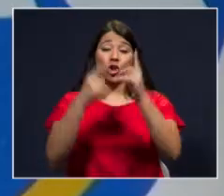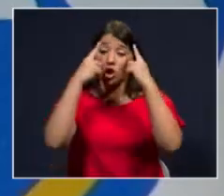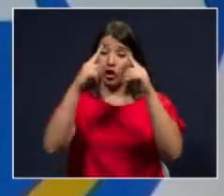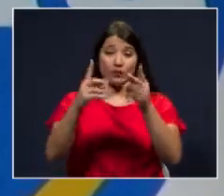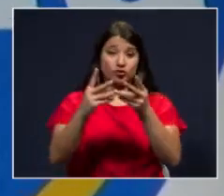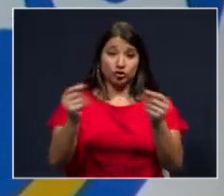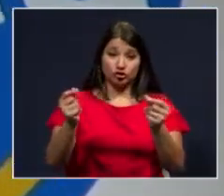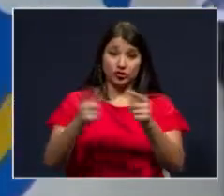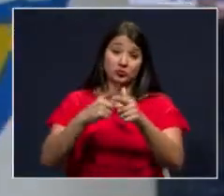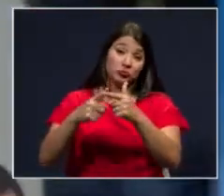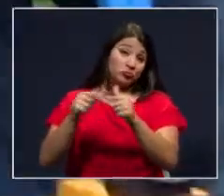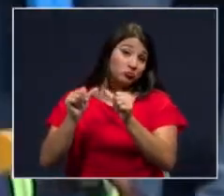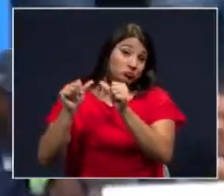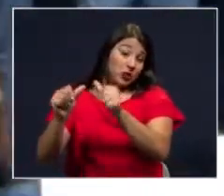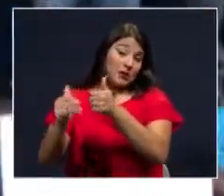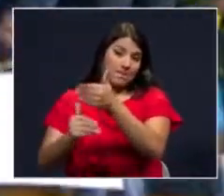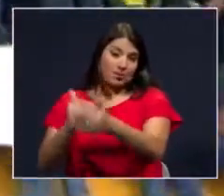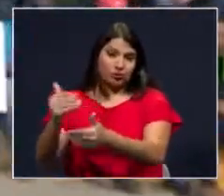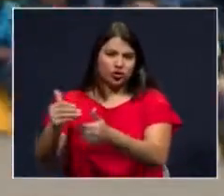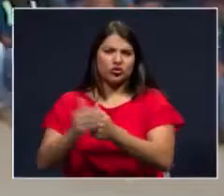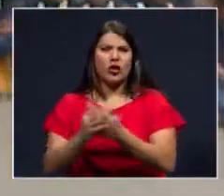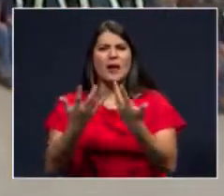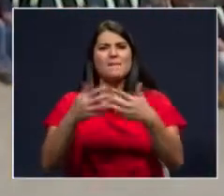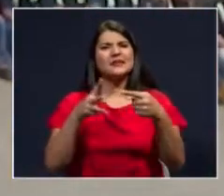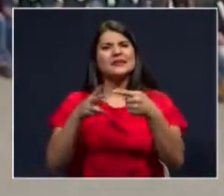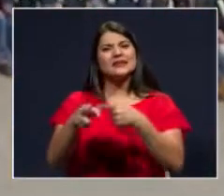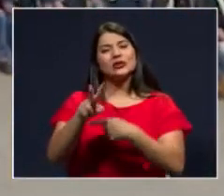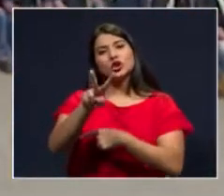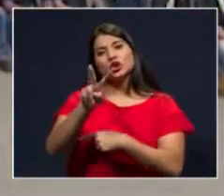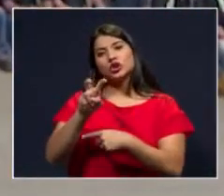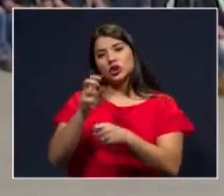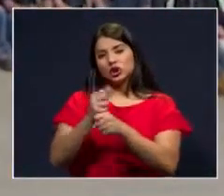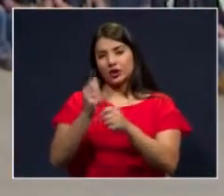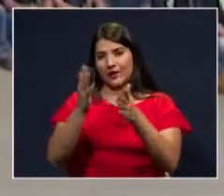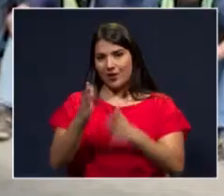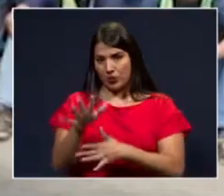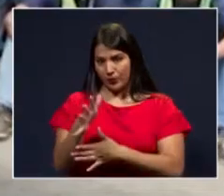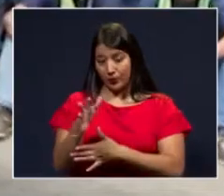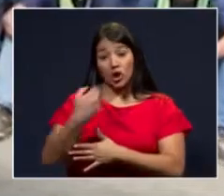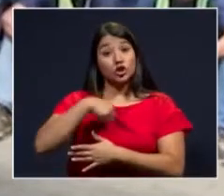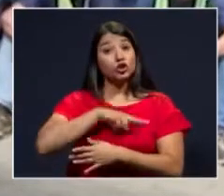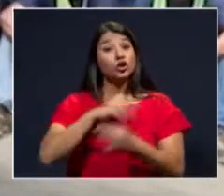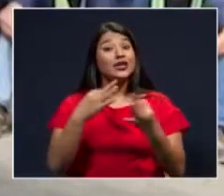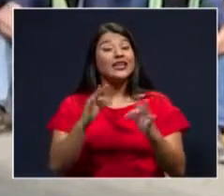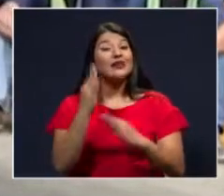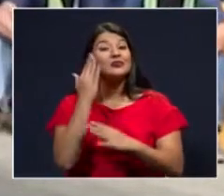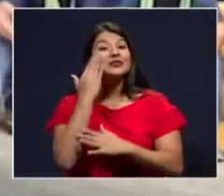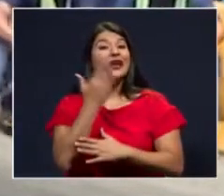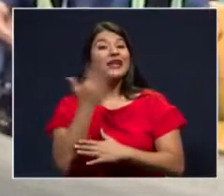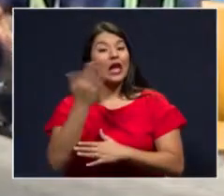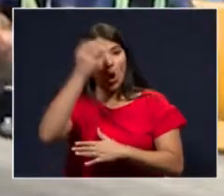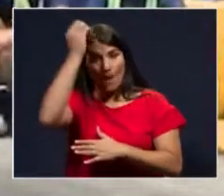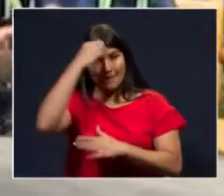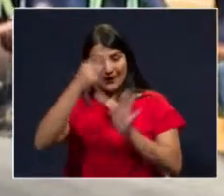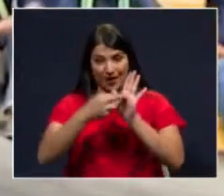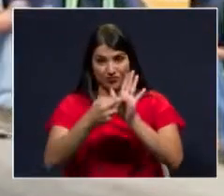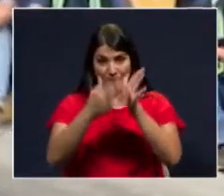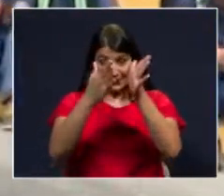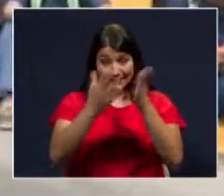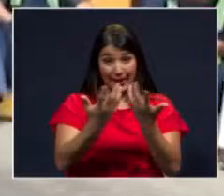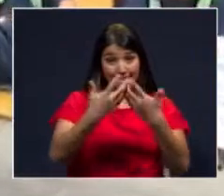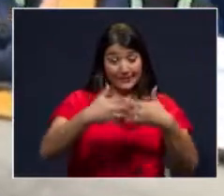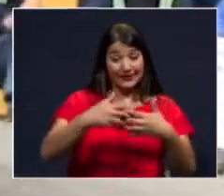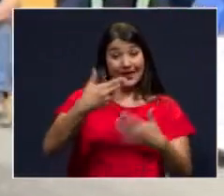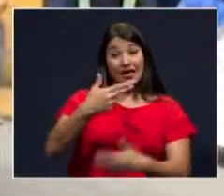correspondiente. La empresa despidió cerca de 200 funcionarios. Intentamos conocer la posición de representantes de la empresa